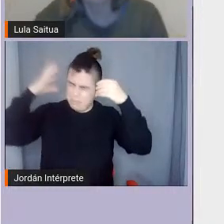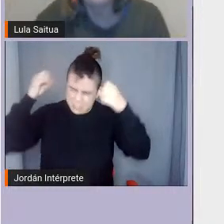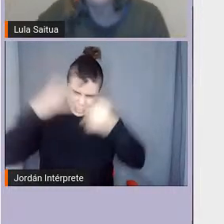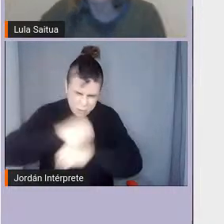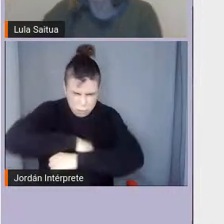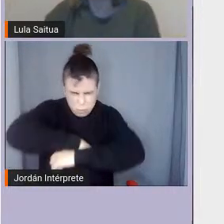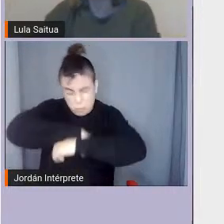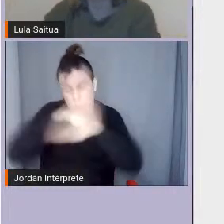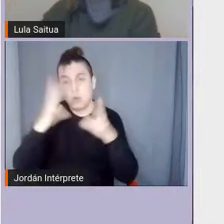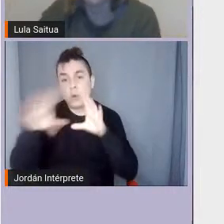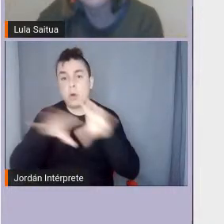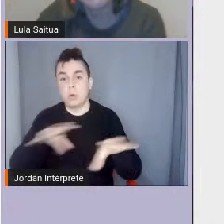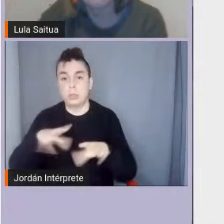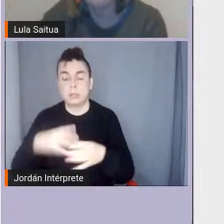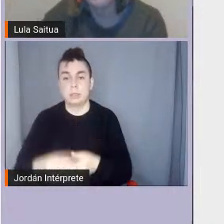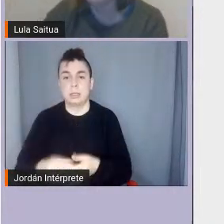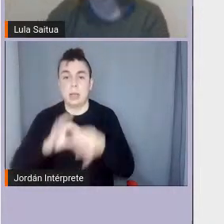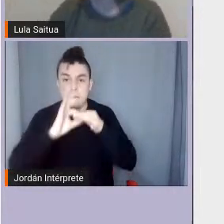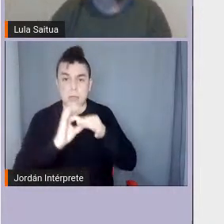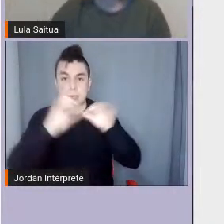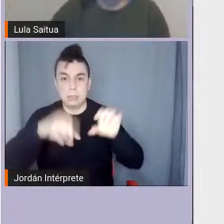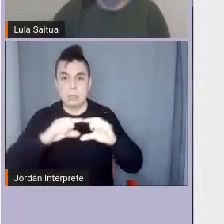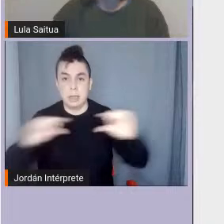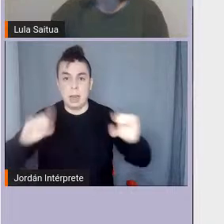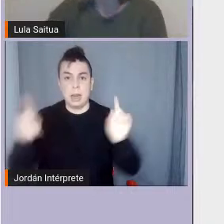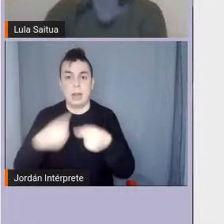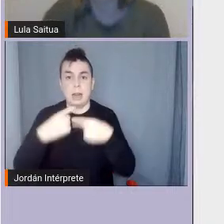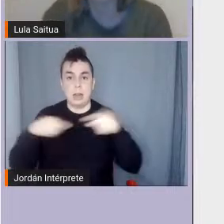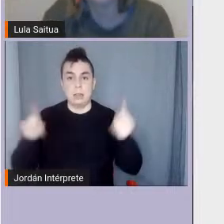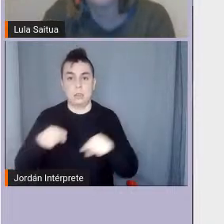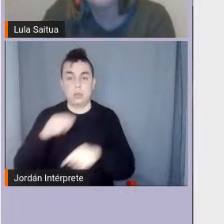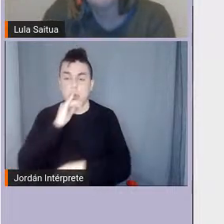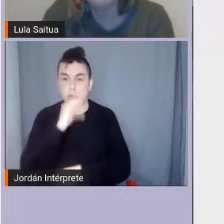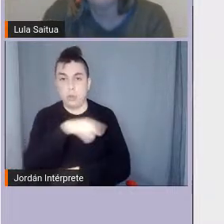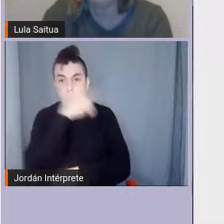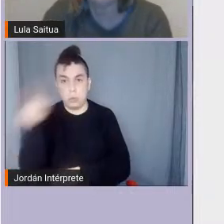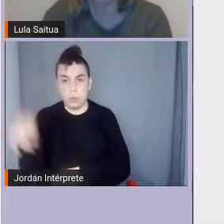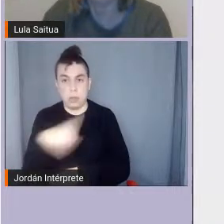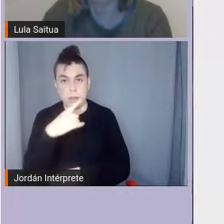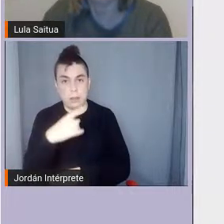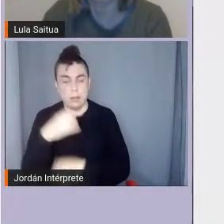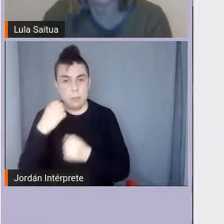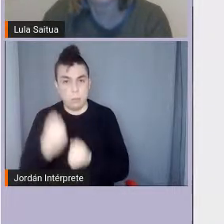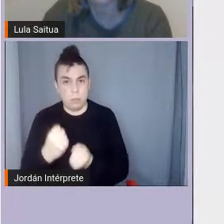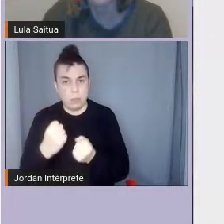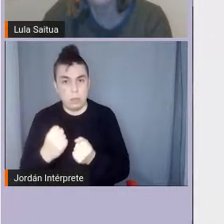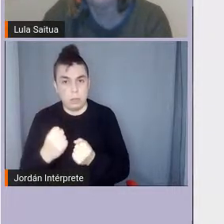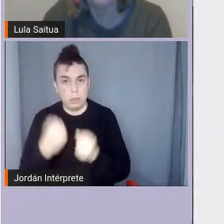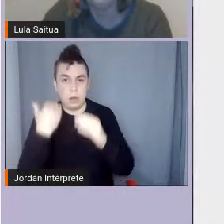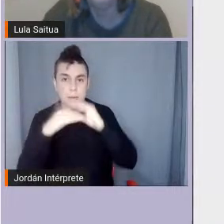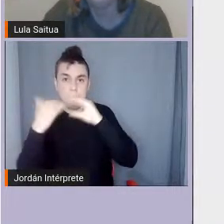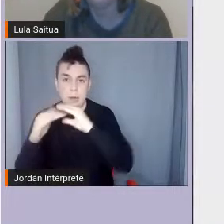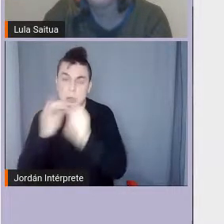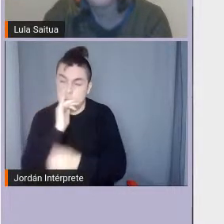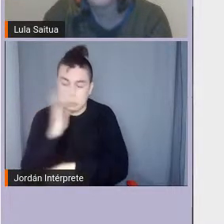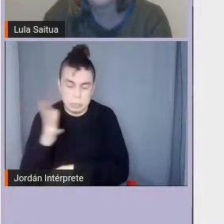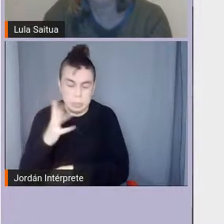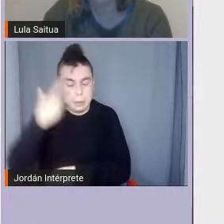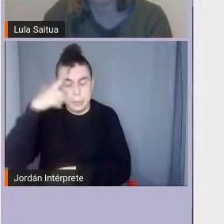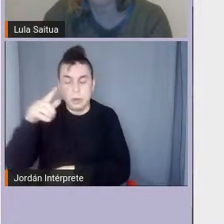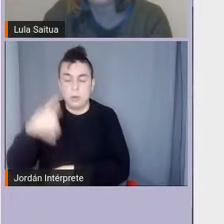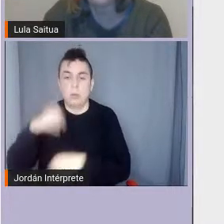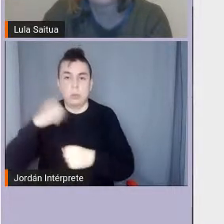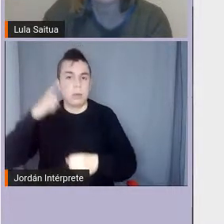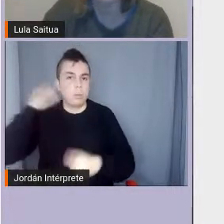podemos aprender tantas cosas. Yo no sé si ven bien ustedes esta lámina, pero podemos trabajar el ritmo,